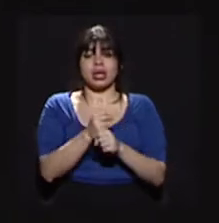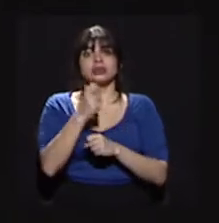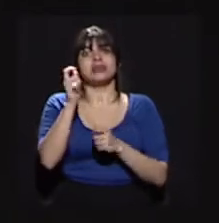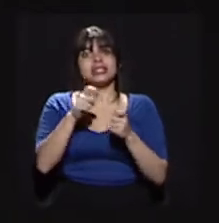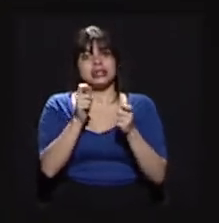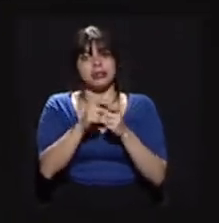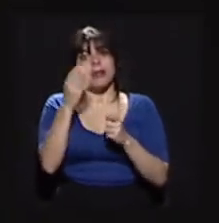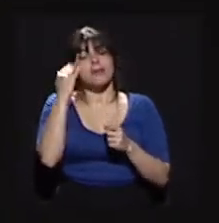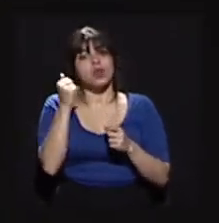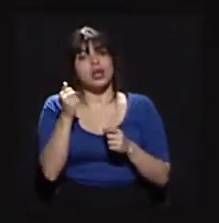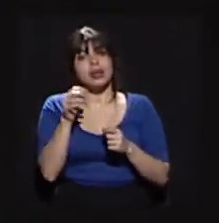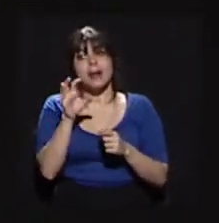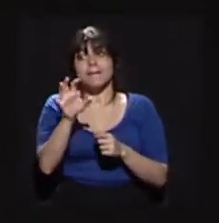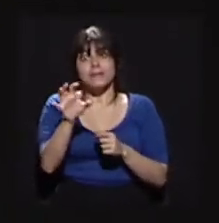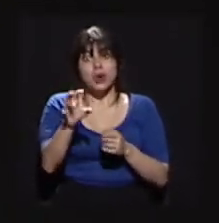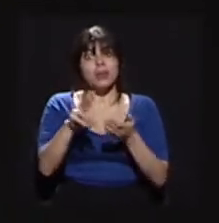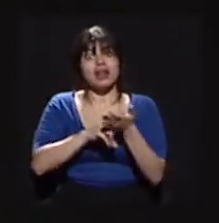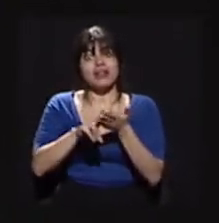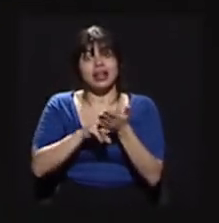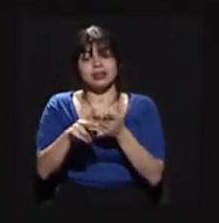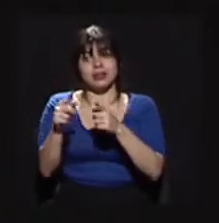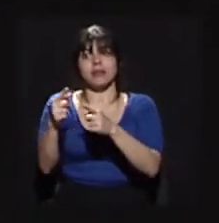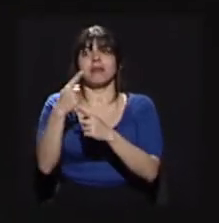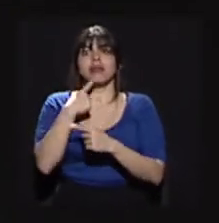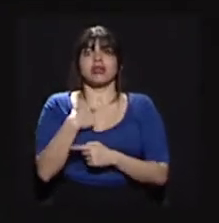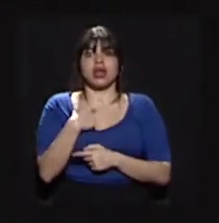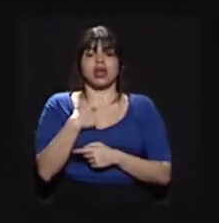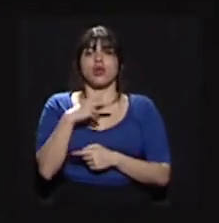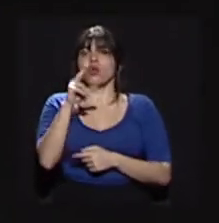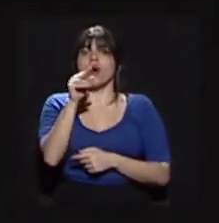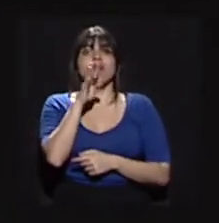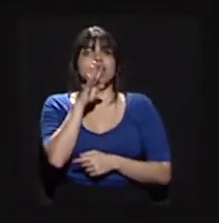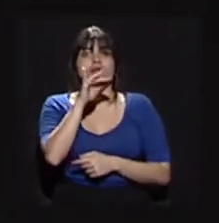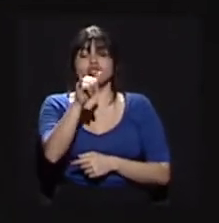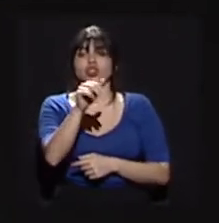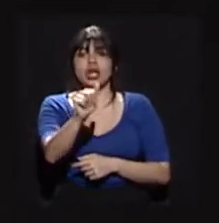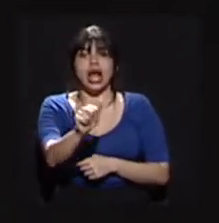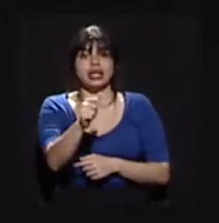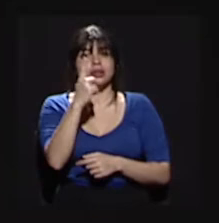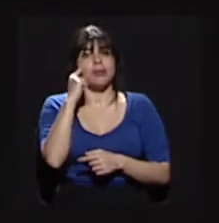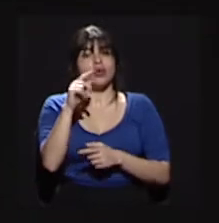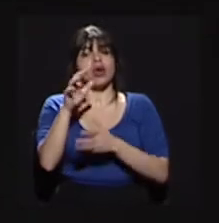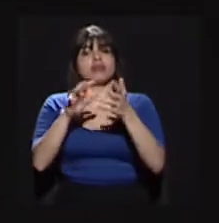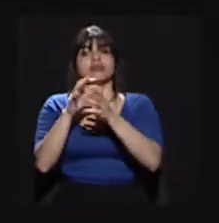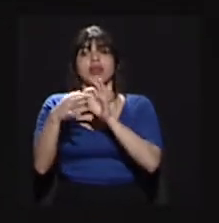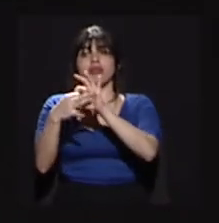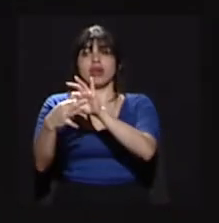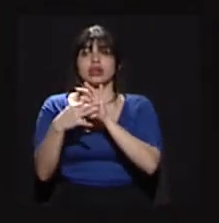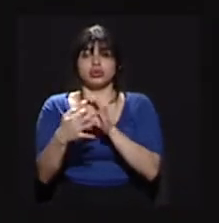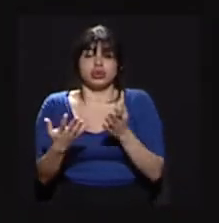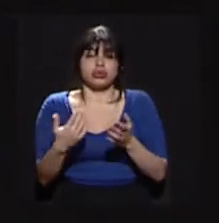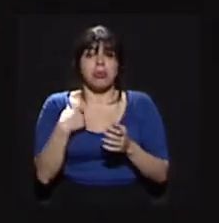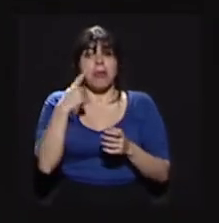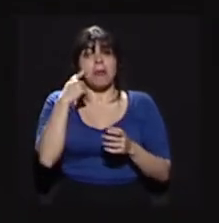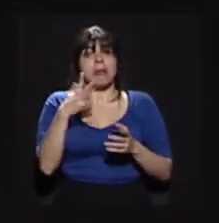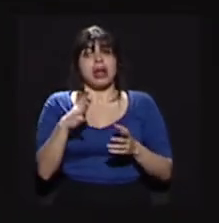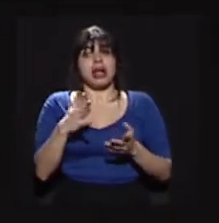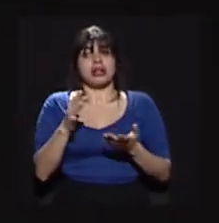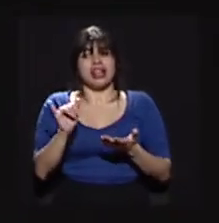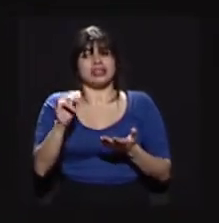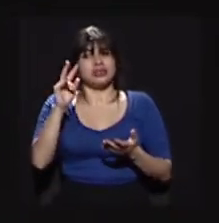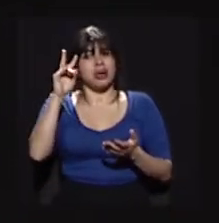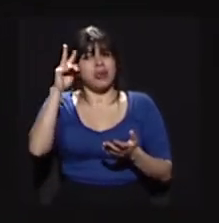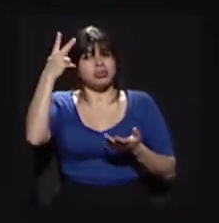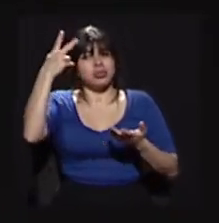precisamente porque de la propia liberación mención al medio en dicho que no hablara con johnny araya por eso enturbiaban las relaciones y a mí me parece aquello absurdo